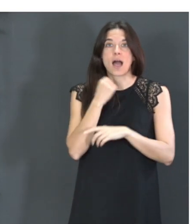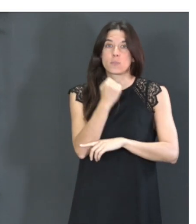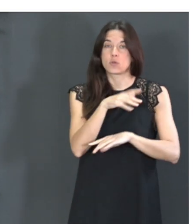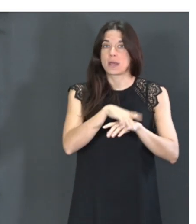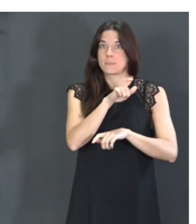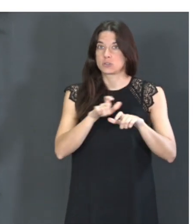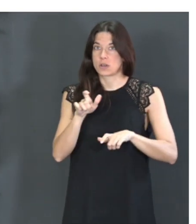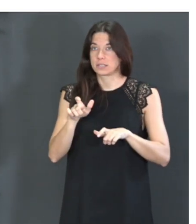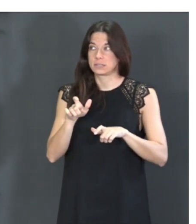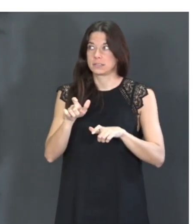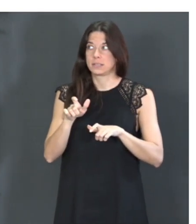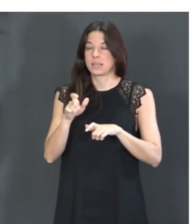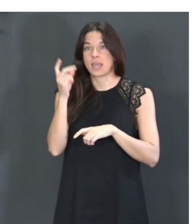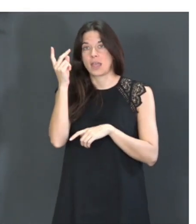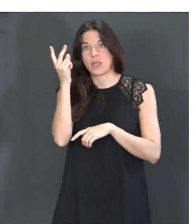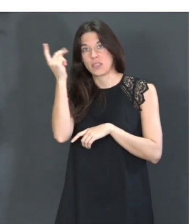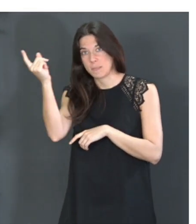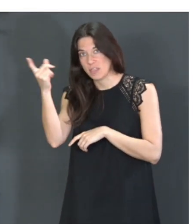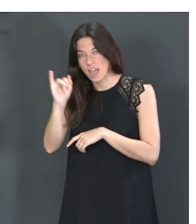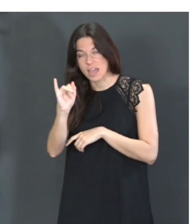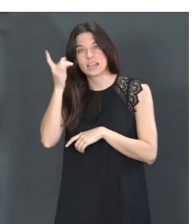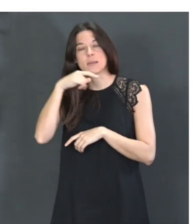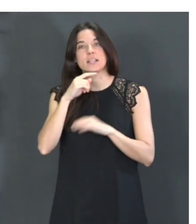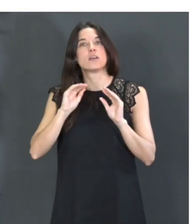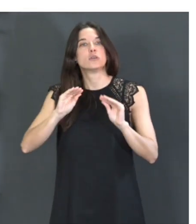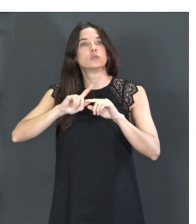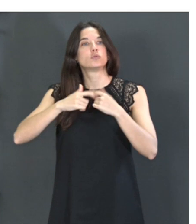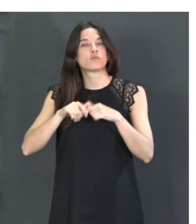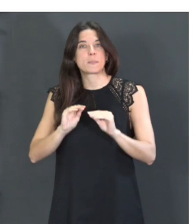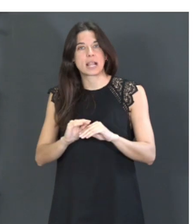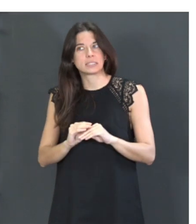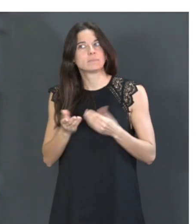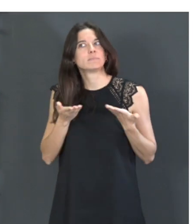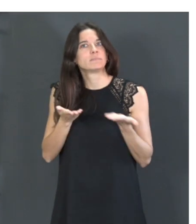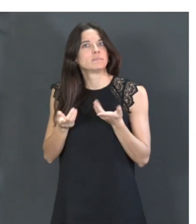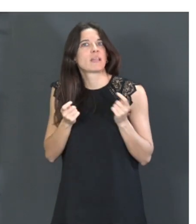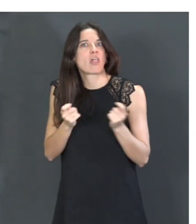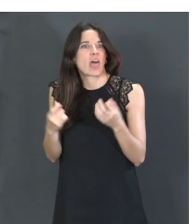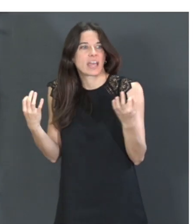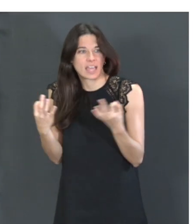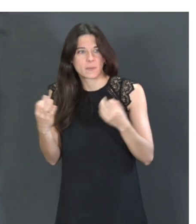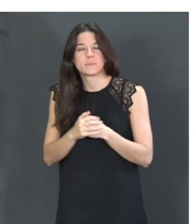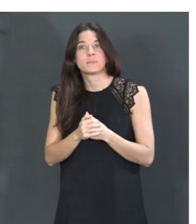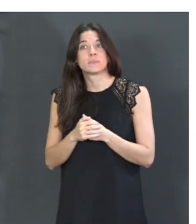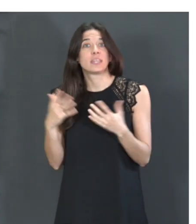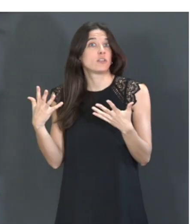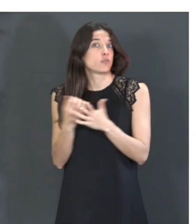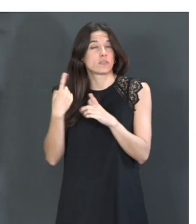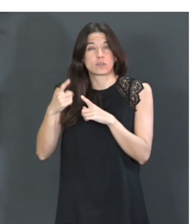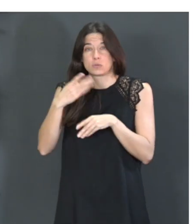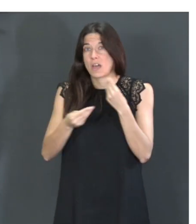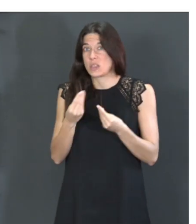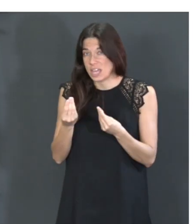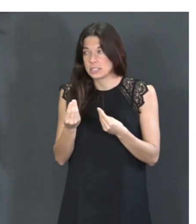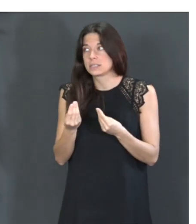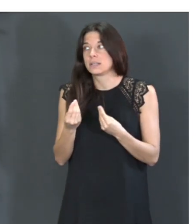con demencias como a sus familias, y bueno, pues de todo lo que hacéis que está